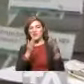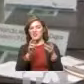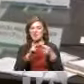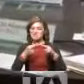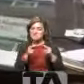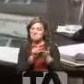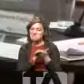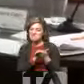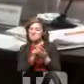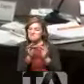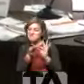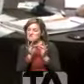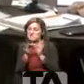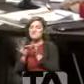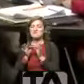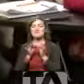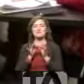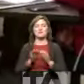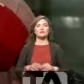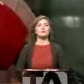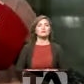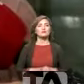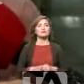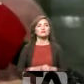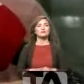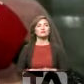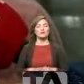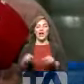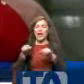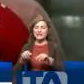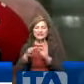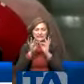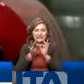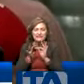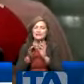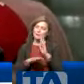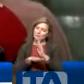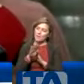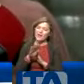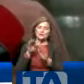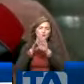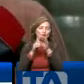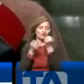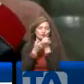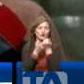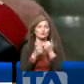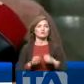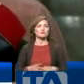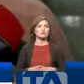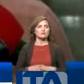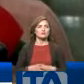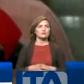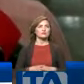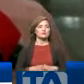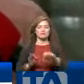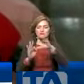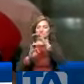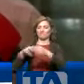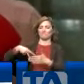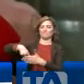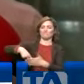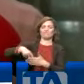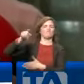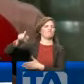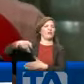enmiendas. Esta última tiene más opciones. Si es que nosotros estamos hablando de una limitación de las competencias del Consejo de